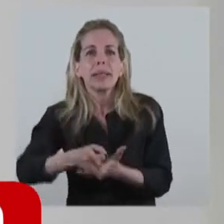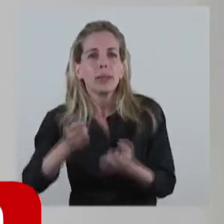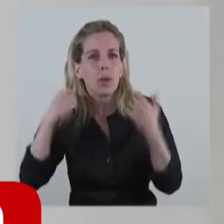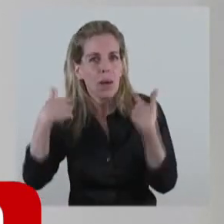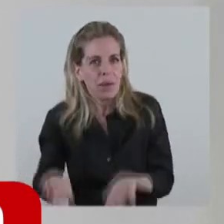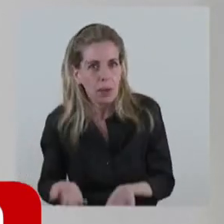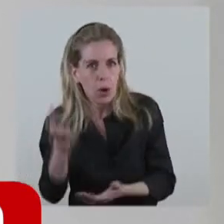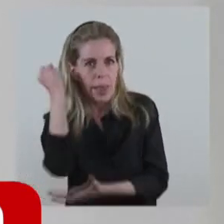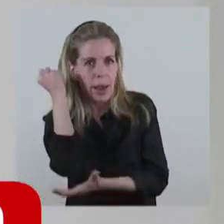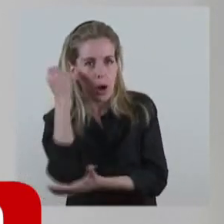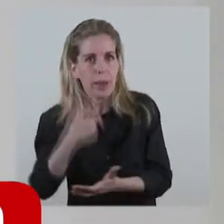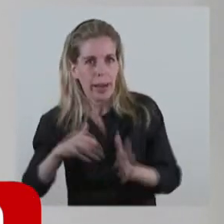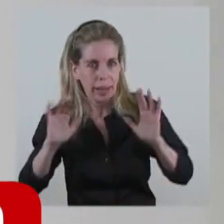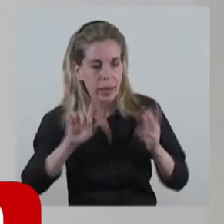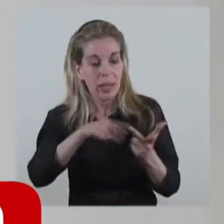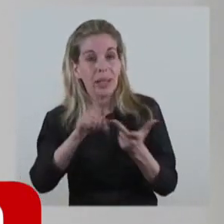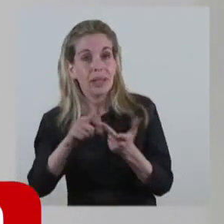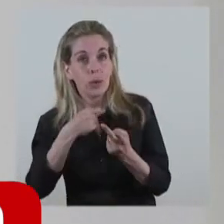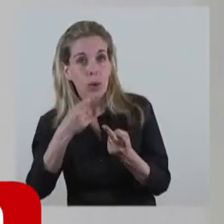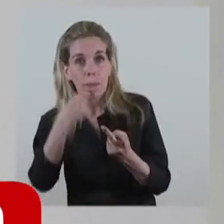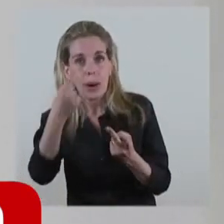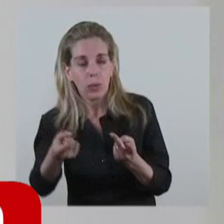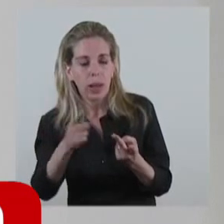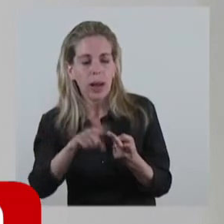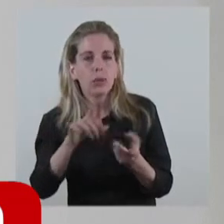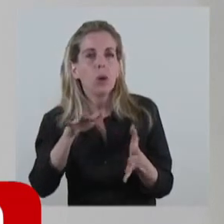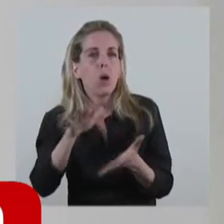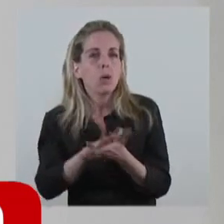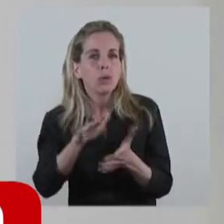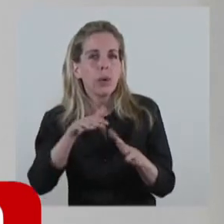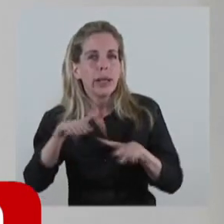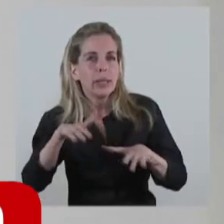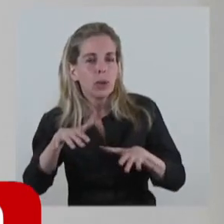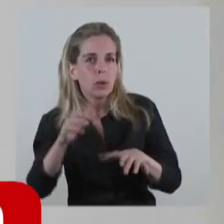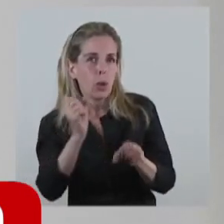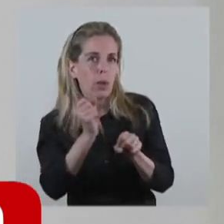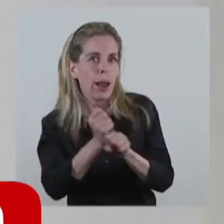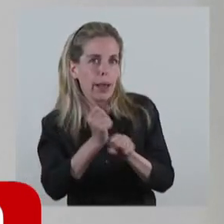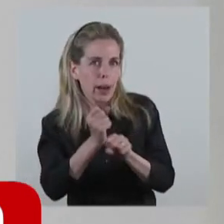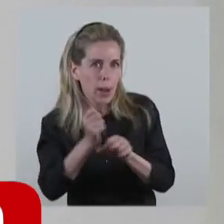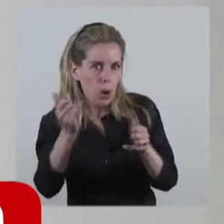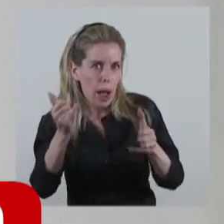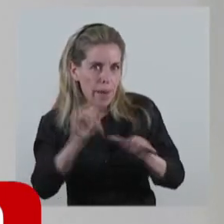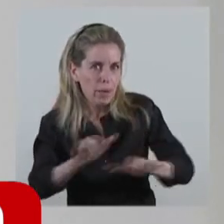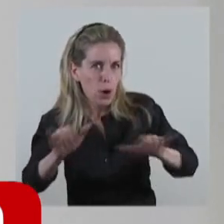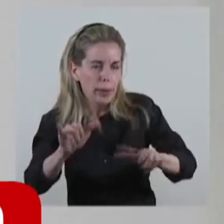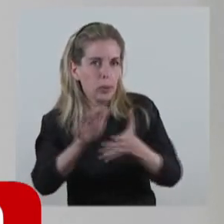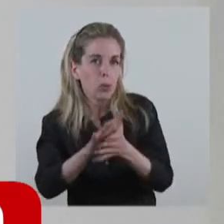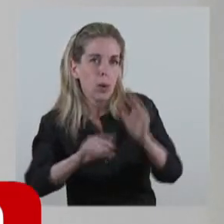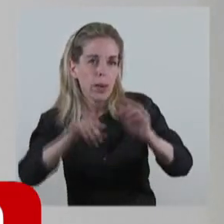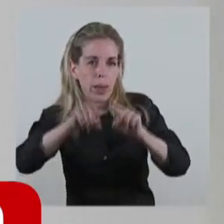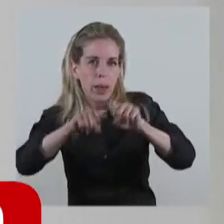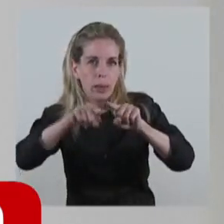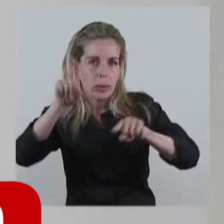economía argentina. Y por otro lado, preguntarle acerca de la situación laboral, de las cifras de pobreza,